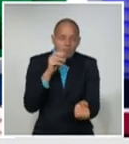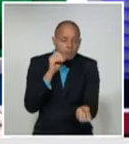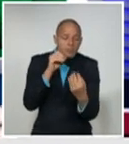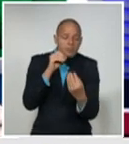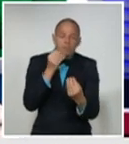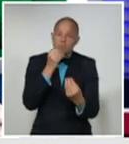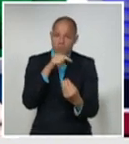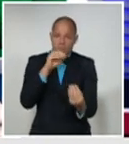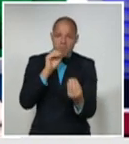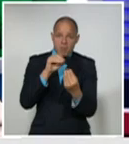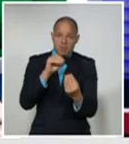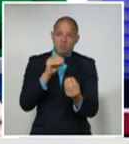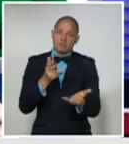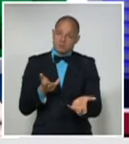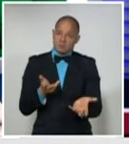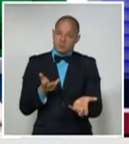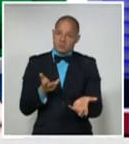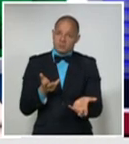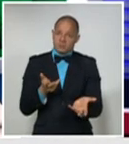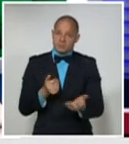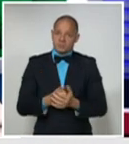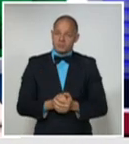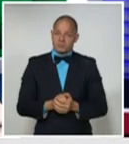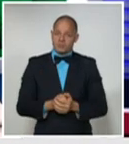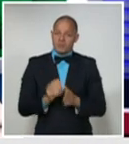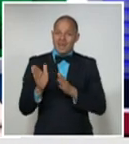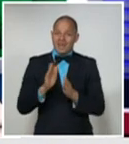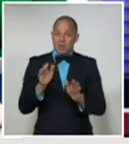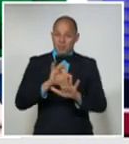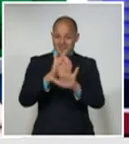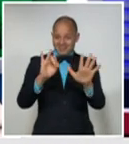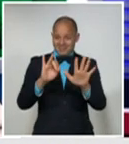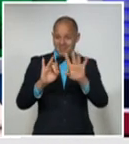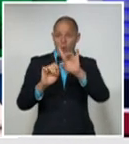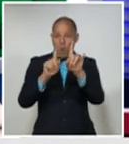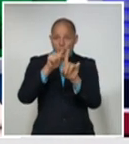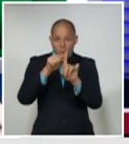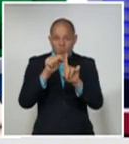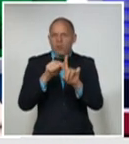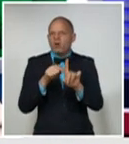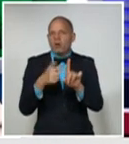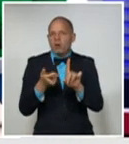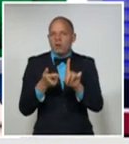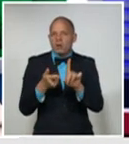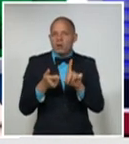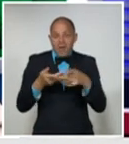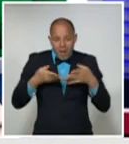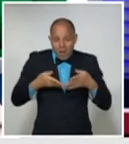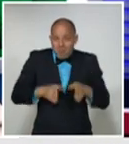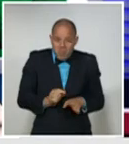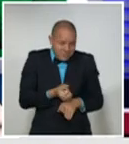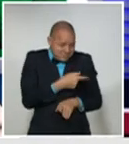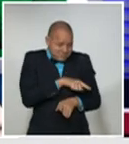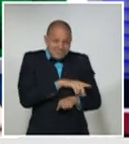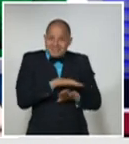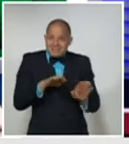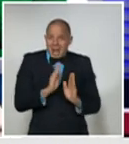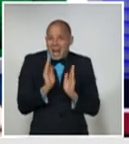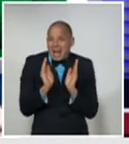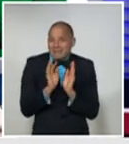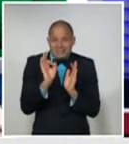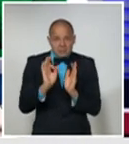niños. Uno es un recién nacido, de los diagnosticados ayer. Solo Villa Clara, Santi